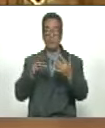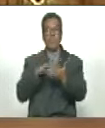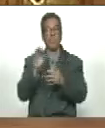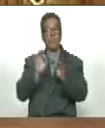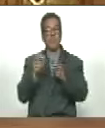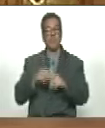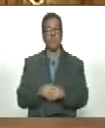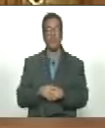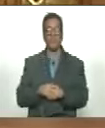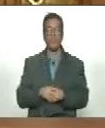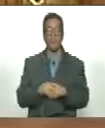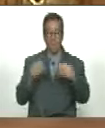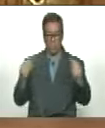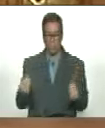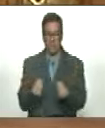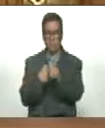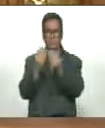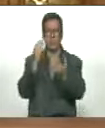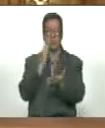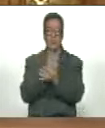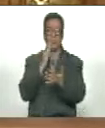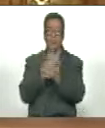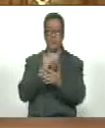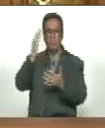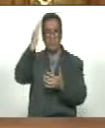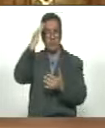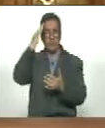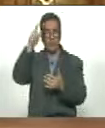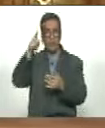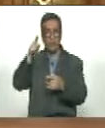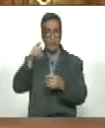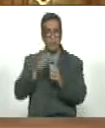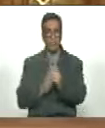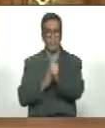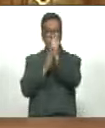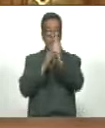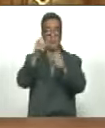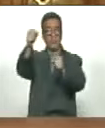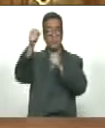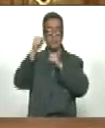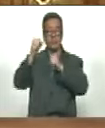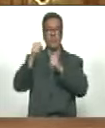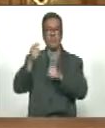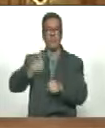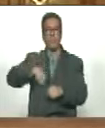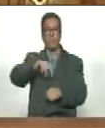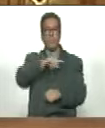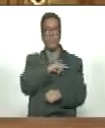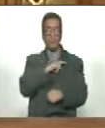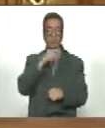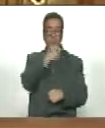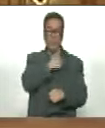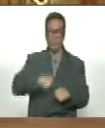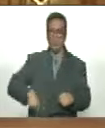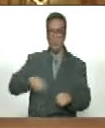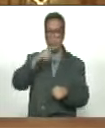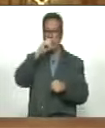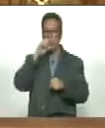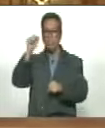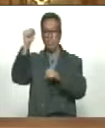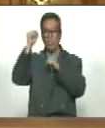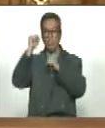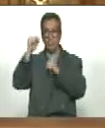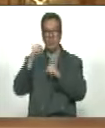alguna, acompañado siempre y sabiamente por el conductor de victorias, nuestro comandante presidente